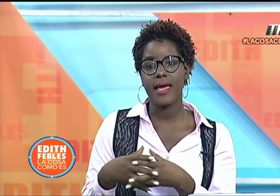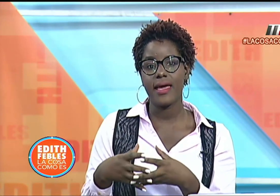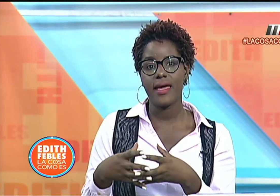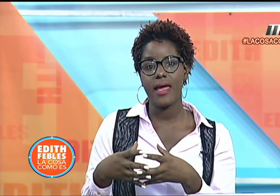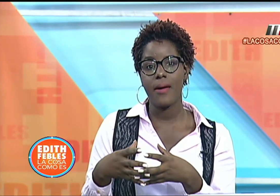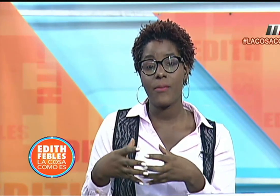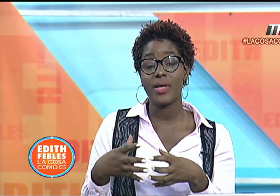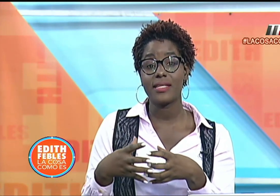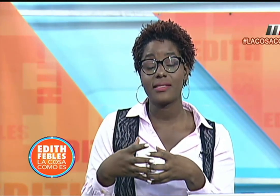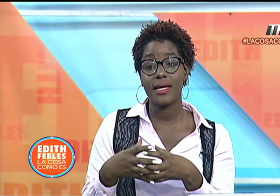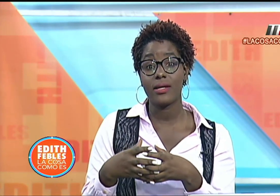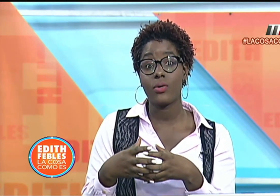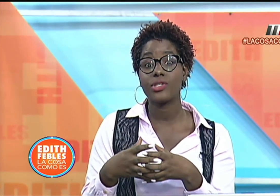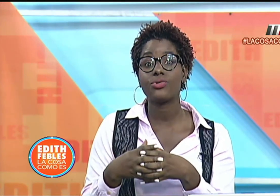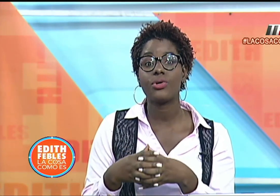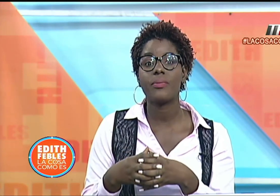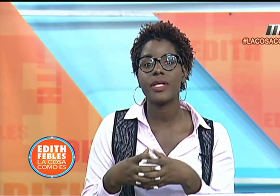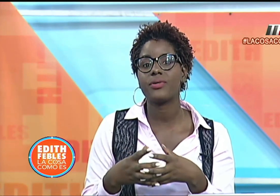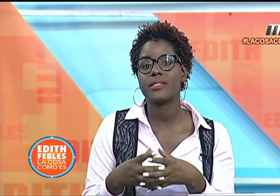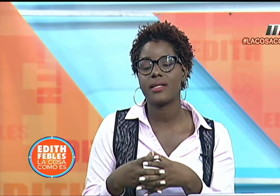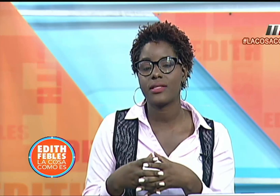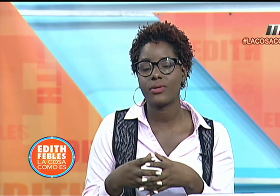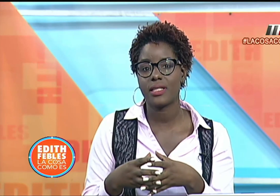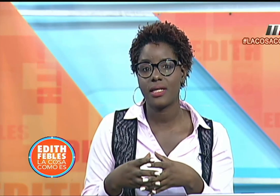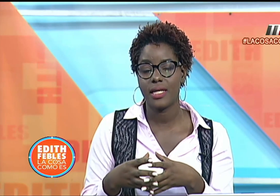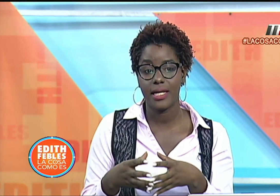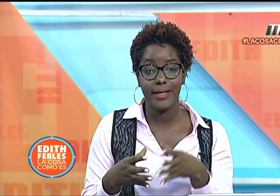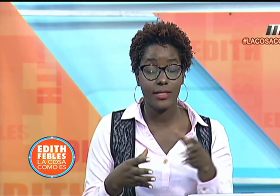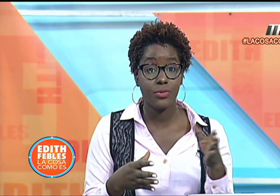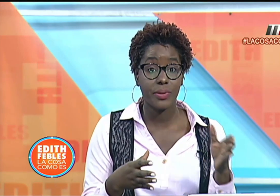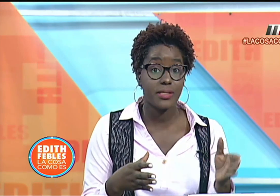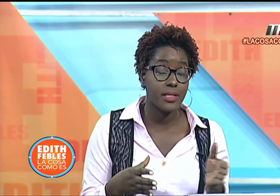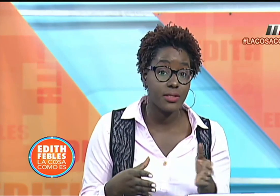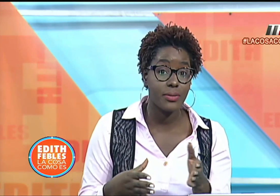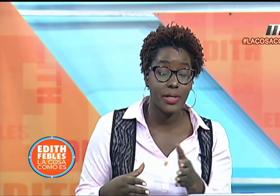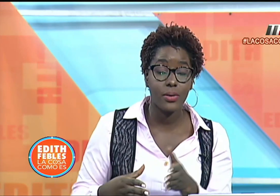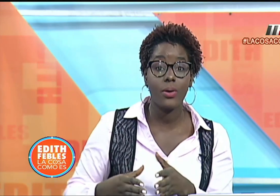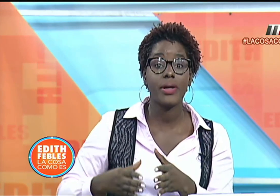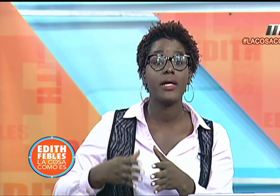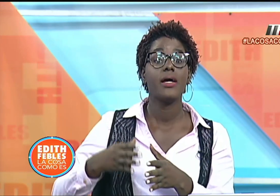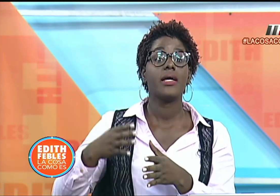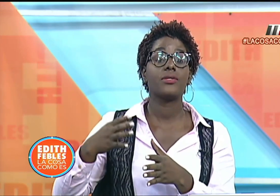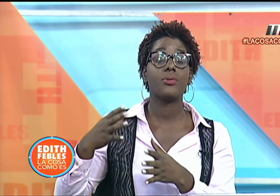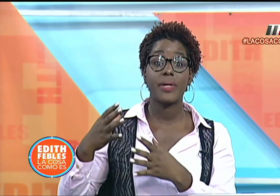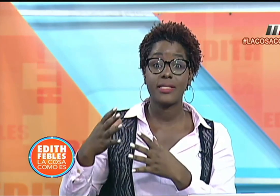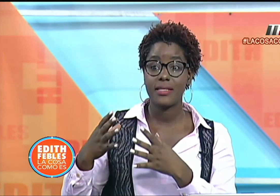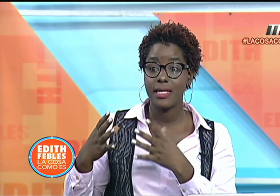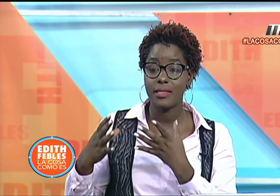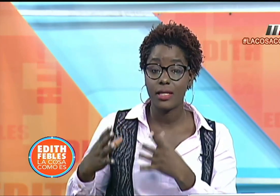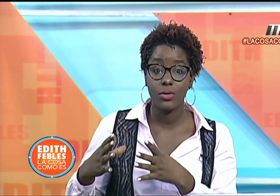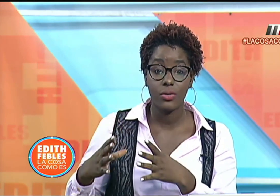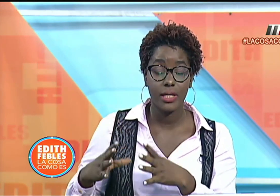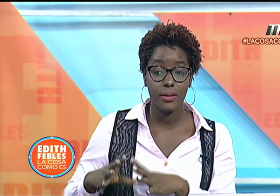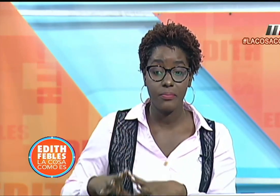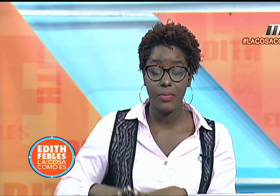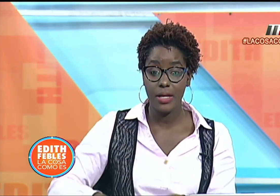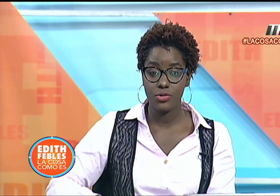ese puede ser, o es uno de los mayores retos que tiene él. Es un presidente súper joven, es un presidente